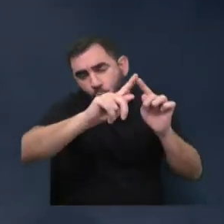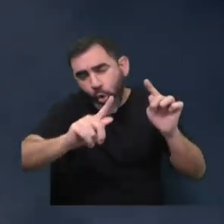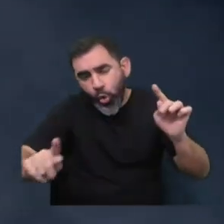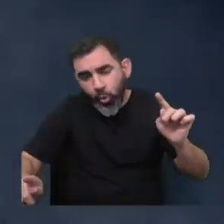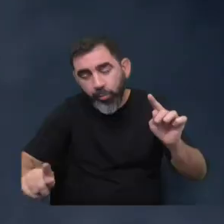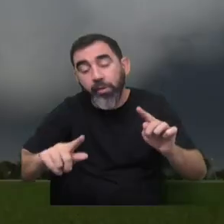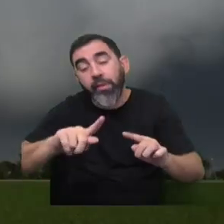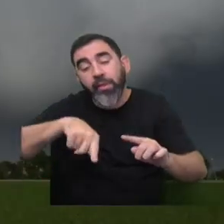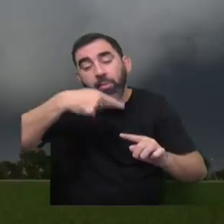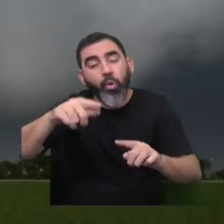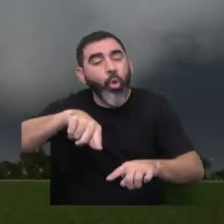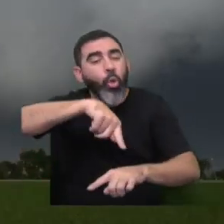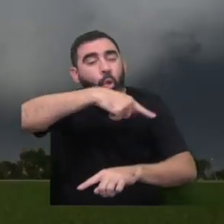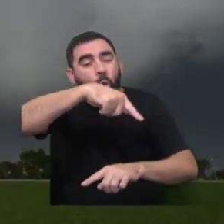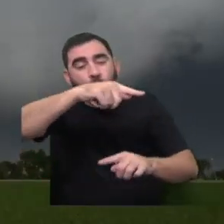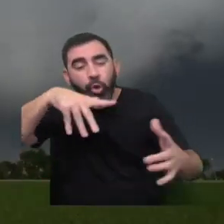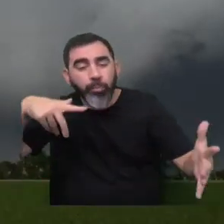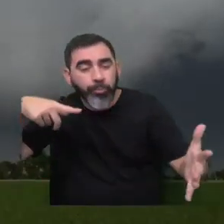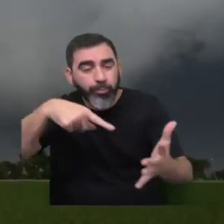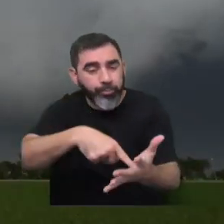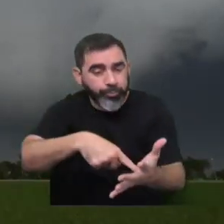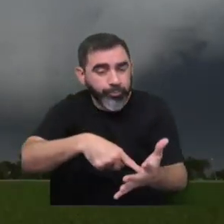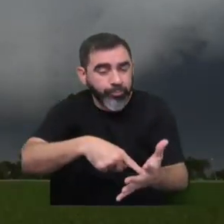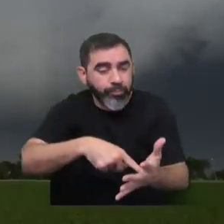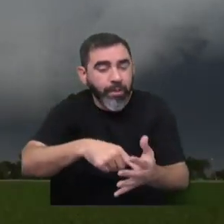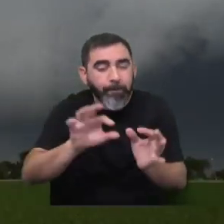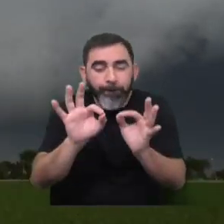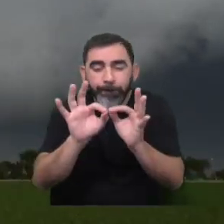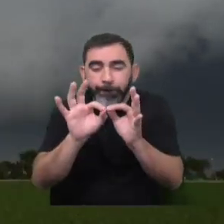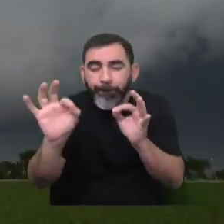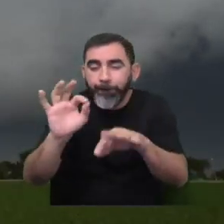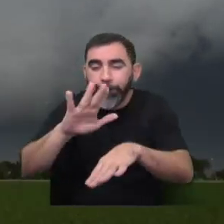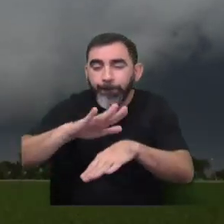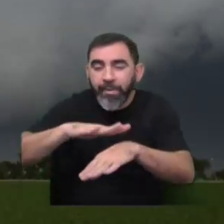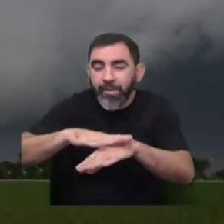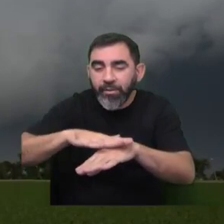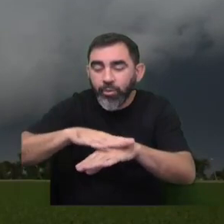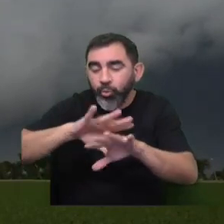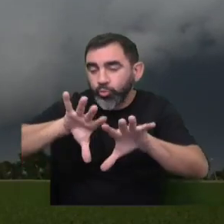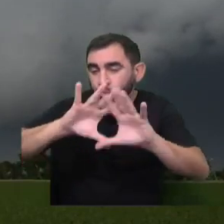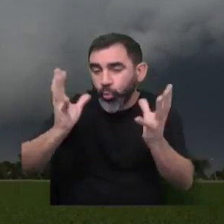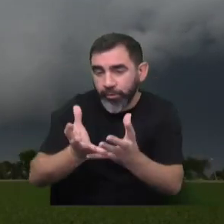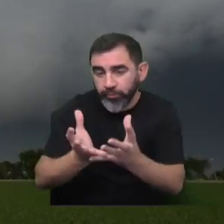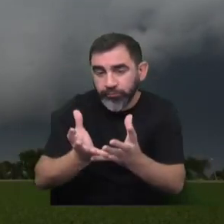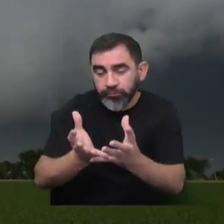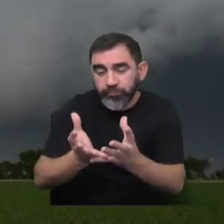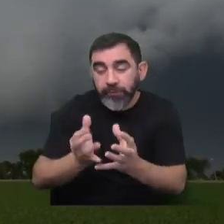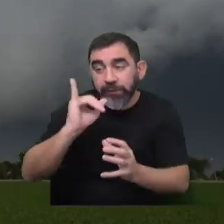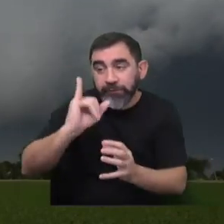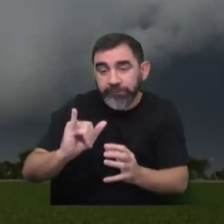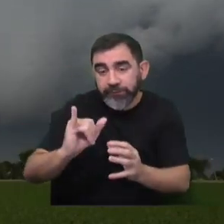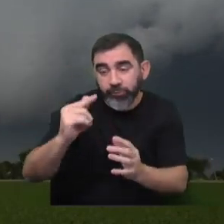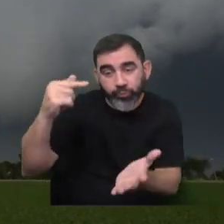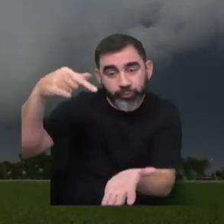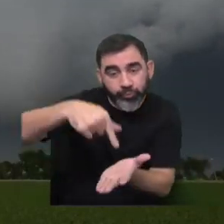recién define en qué lugar va a impactar a unas decenas de metros por encima del nivel del suelo. Lo que define si cae en un